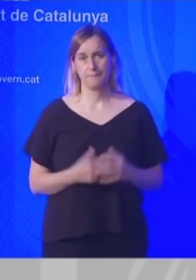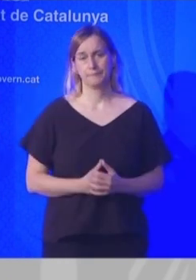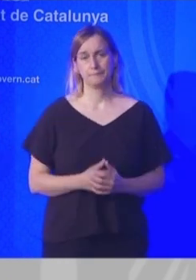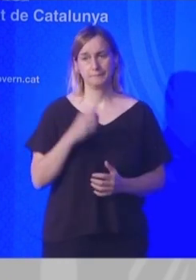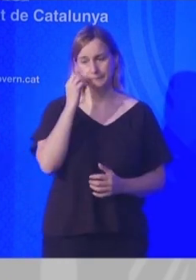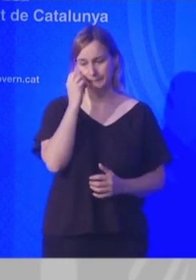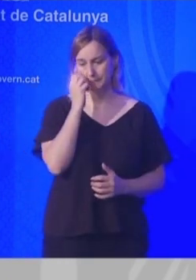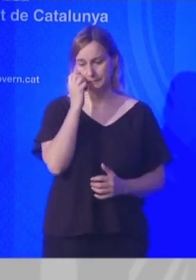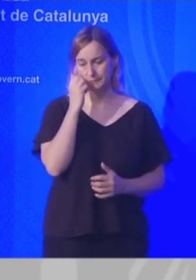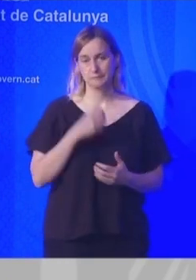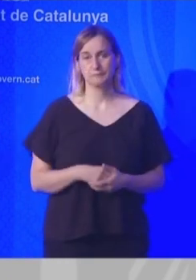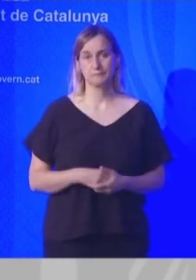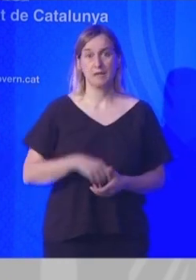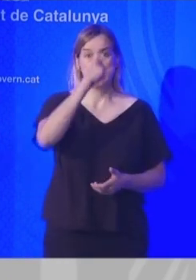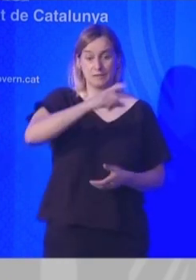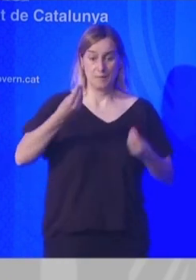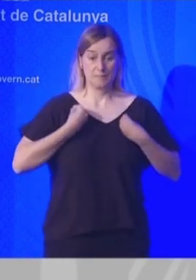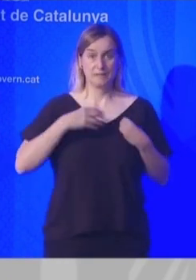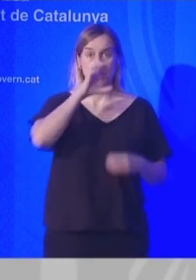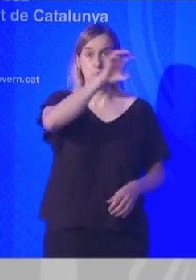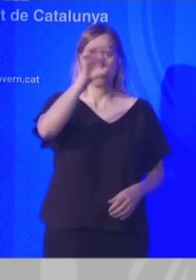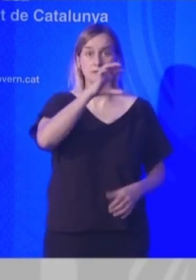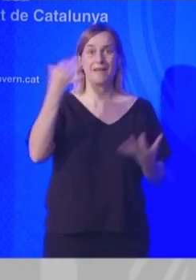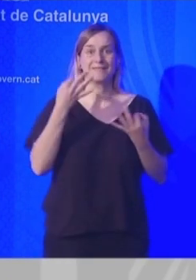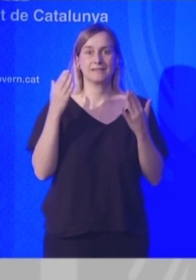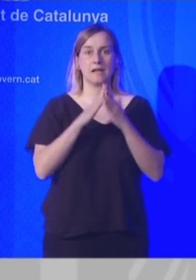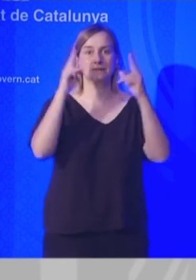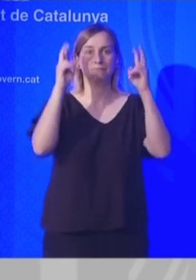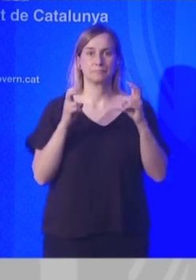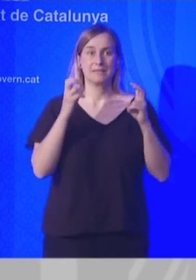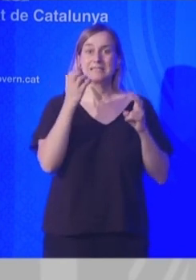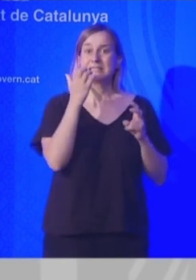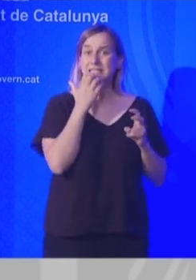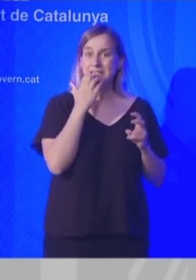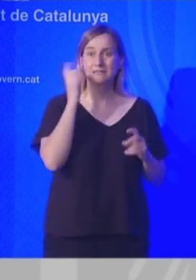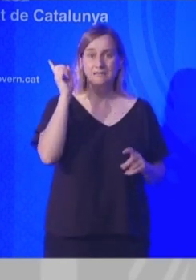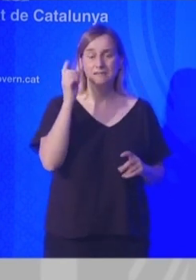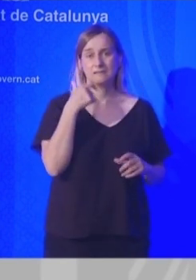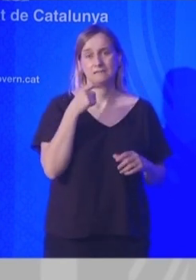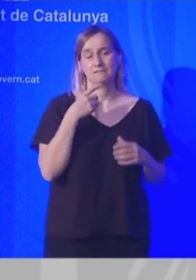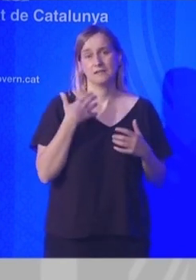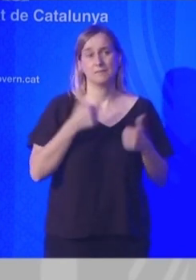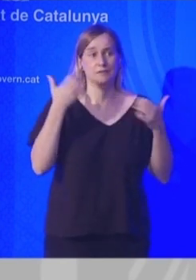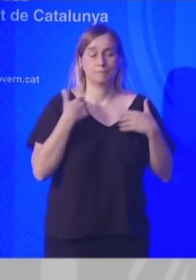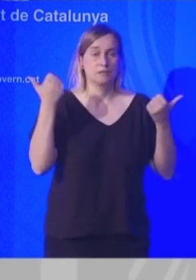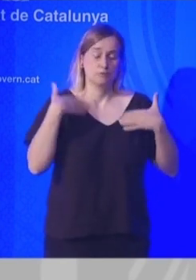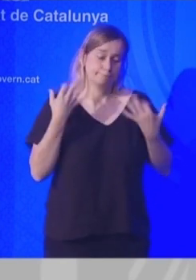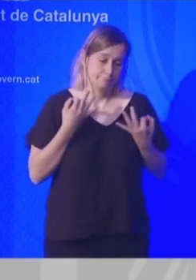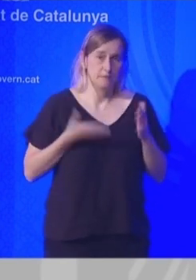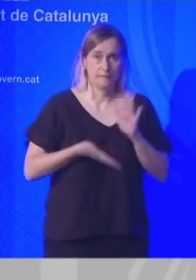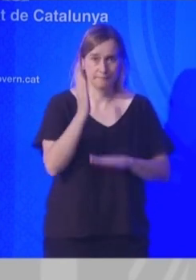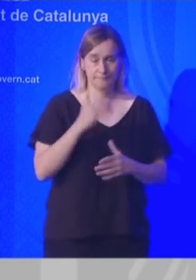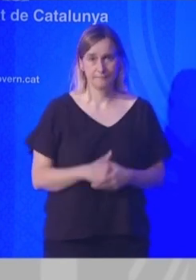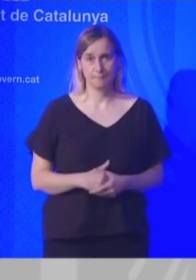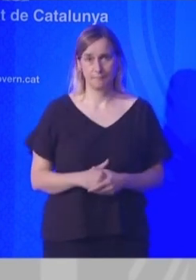a los ciudadanos de todos aquellos municipios los ciudadanos de todos estos municipios deben quedarse en casa si no es imprescindible salir